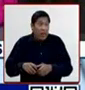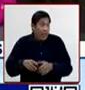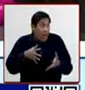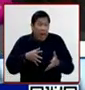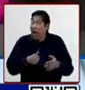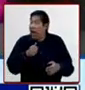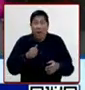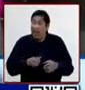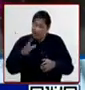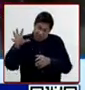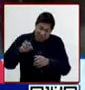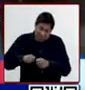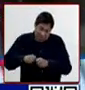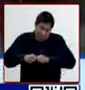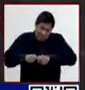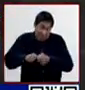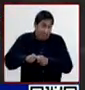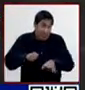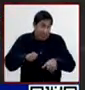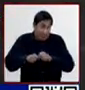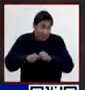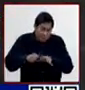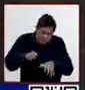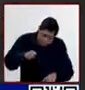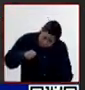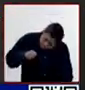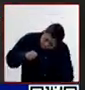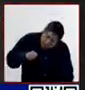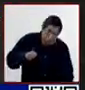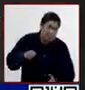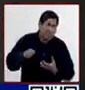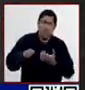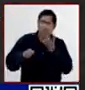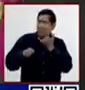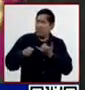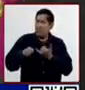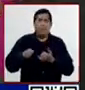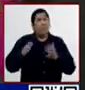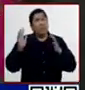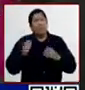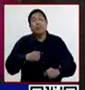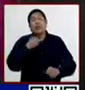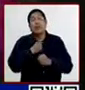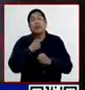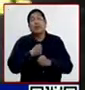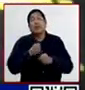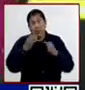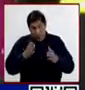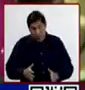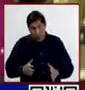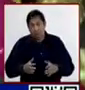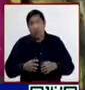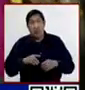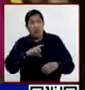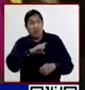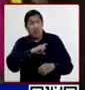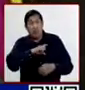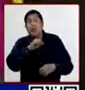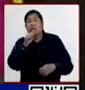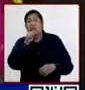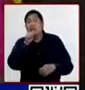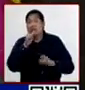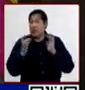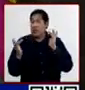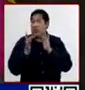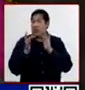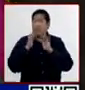momento no funcionaron. Bien, al lado derecho, lo que pasaba hace instantes cuando tanto trabajadores como bomberos intentaban apagar las llamas. Estamos a nivel